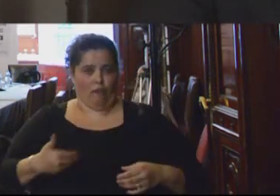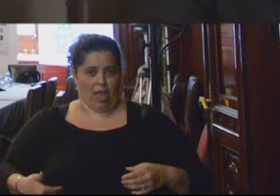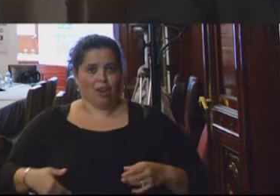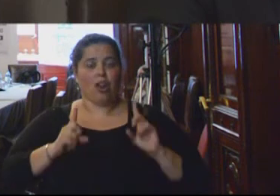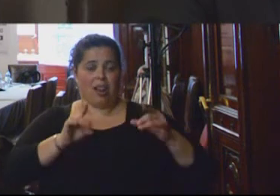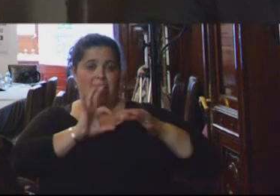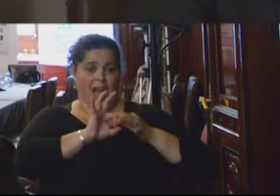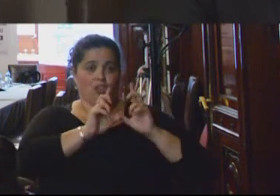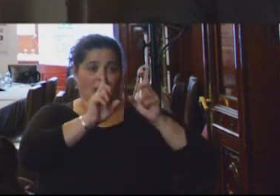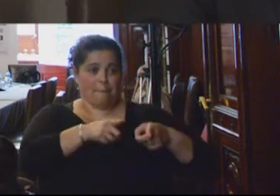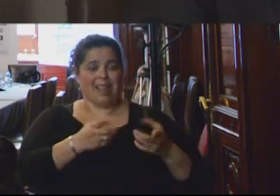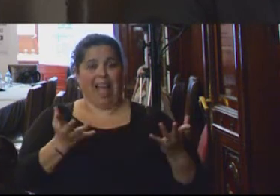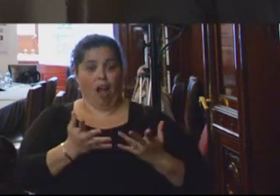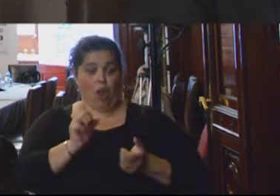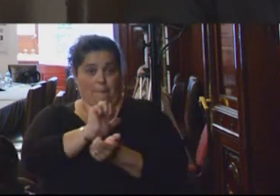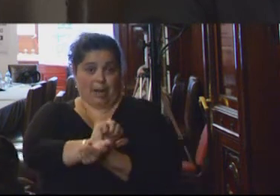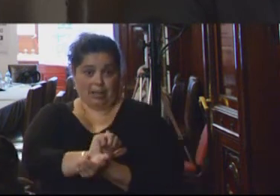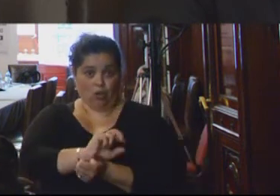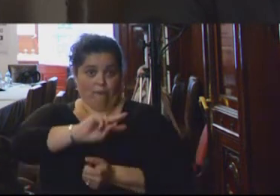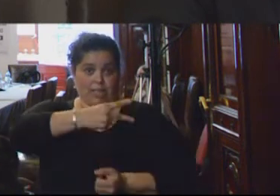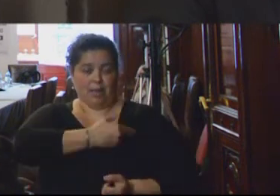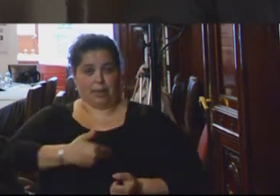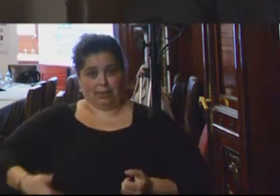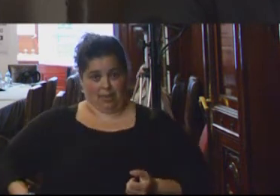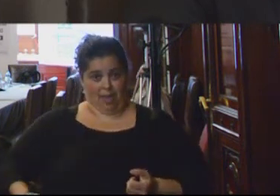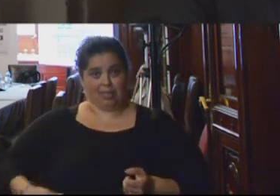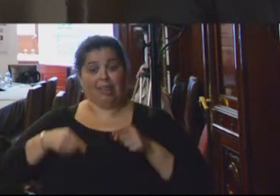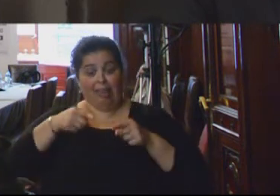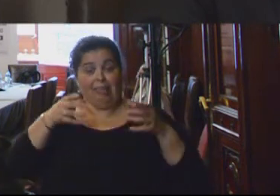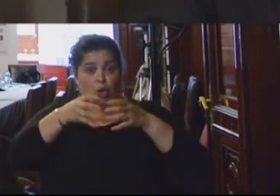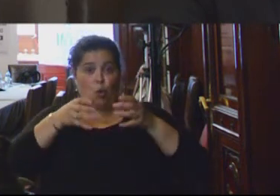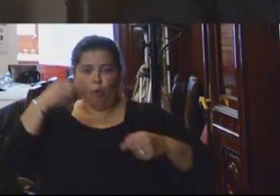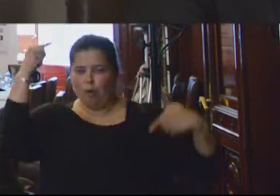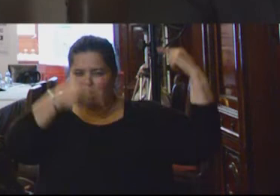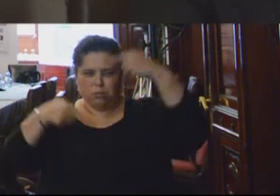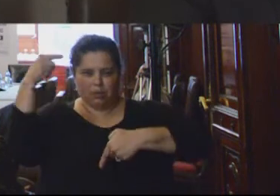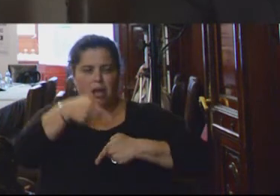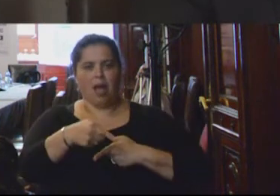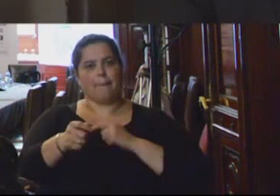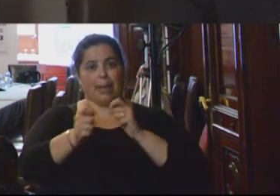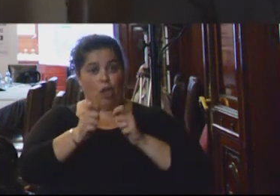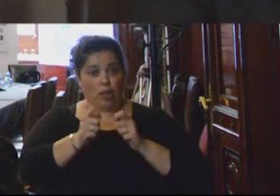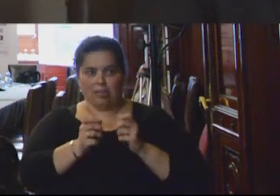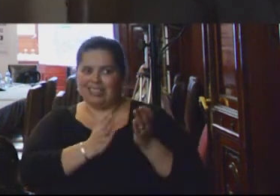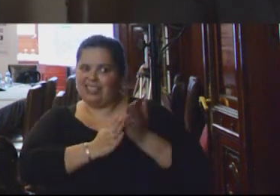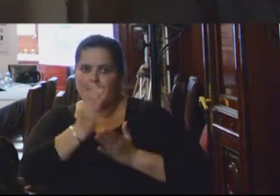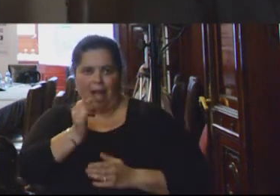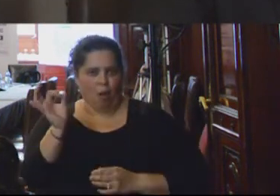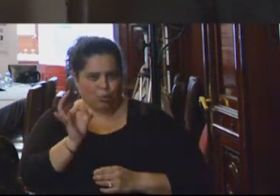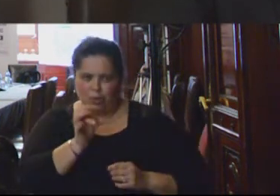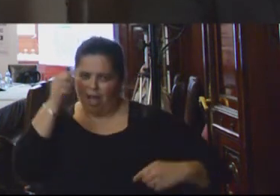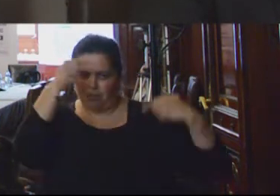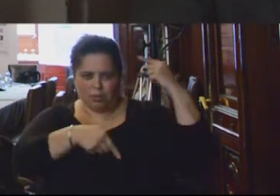vicepresidente Jorge Glass, que agrede periodistas cada vez que tiene oportunidad, ante la inacción